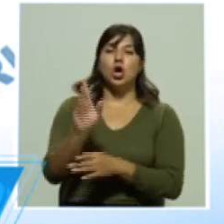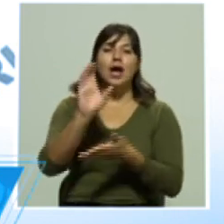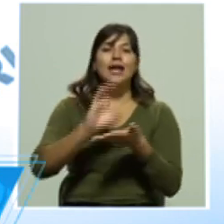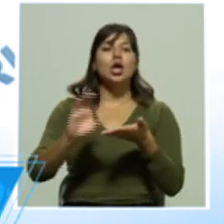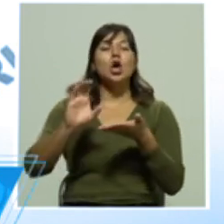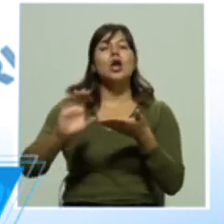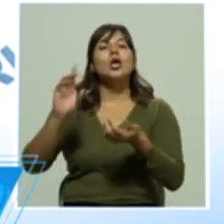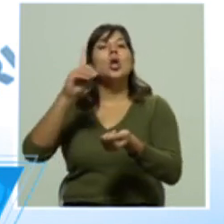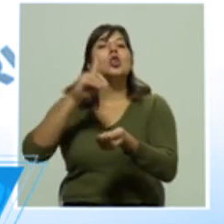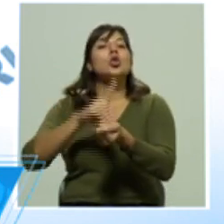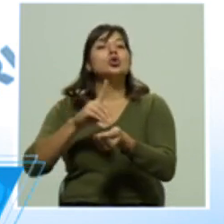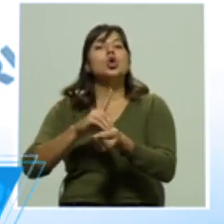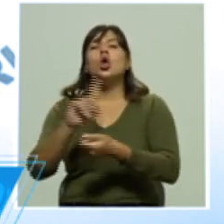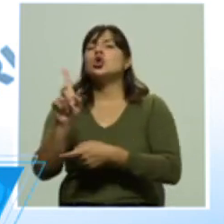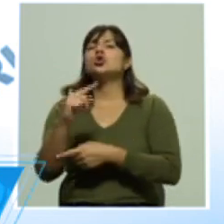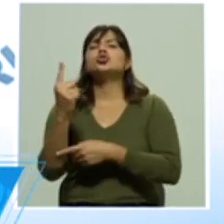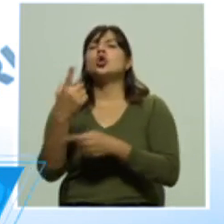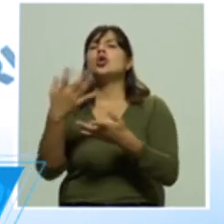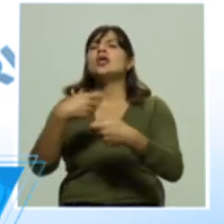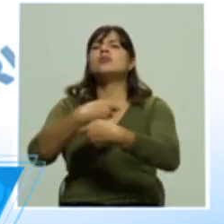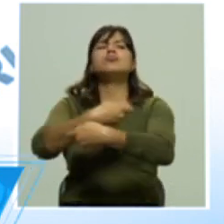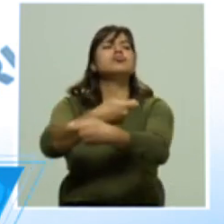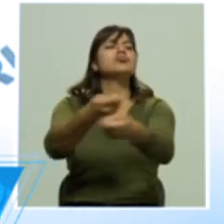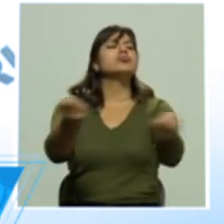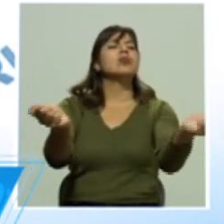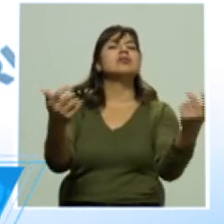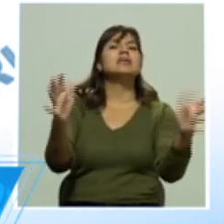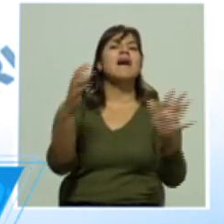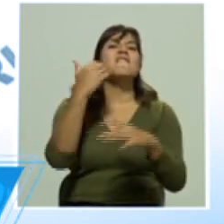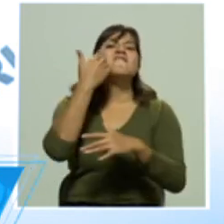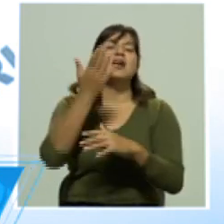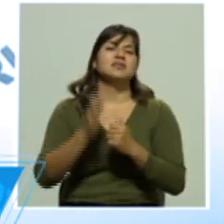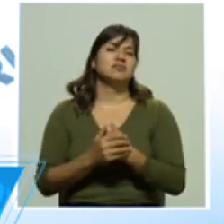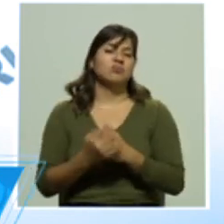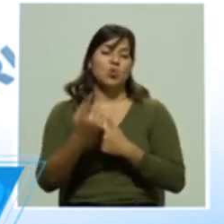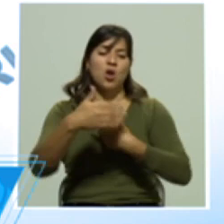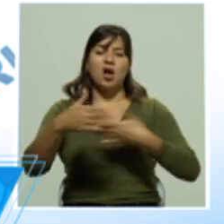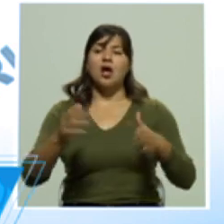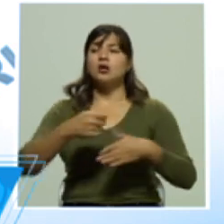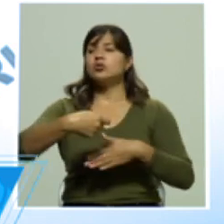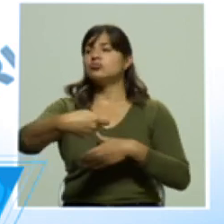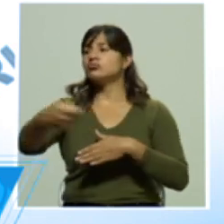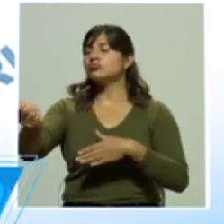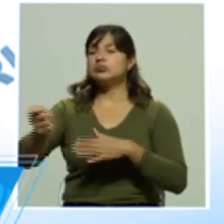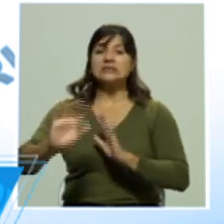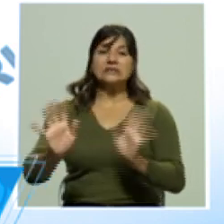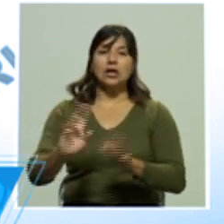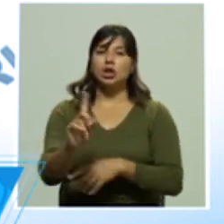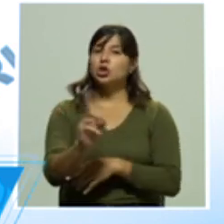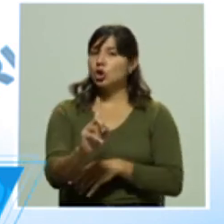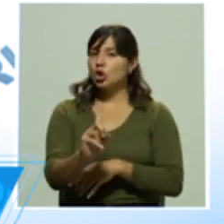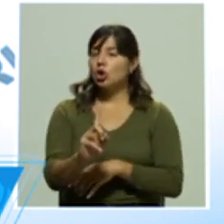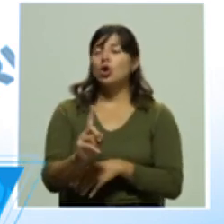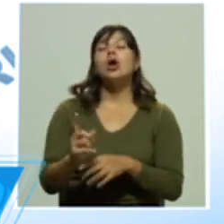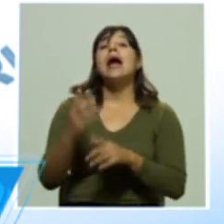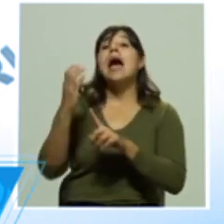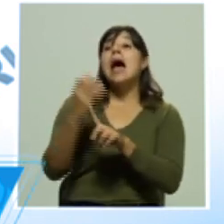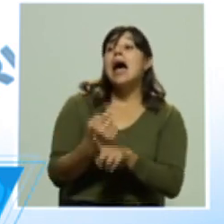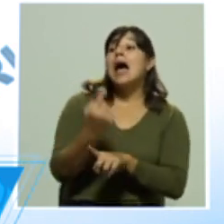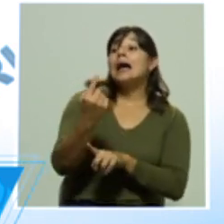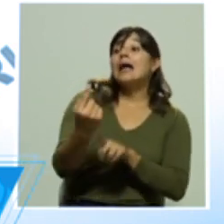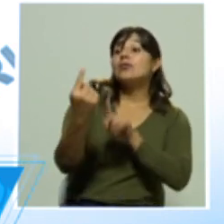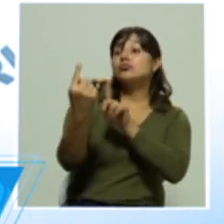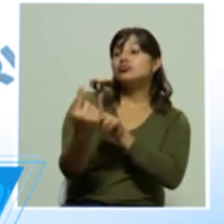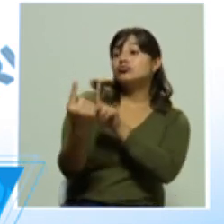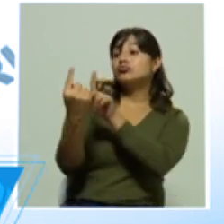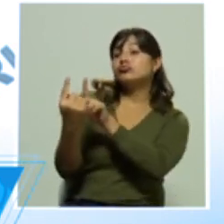decidido no solo a entregarlas porque eso es muy fácil. Sería nada más agarrar una caja y decir, tome, repártelas, no. Es agarrar a cada una de las personas y